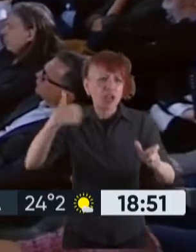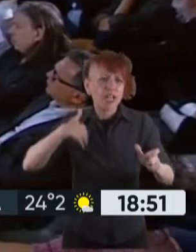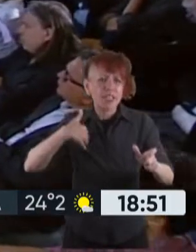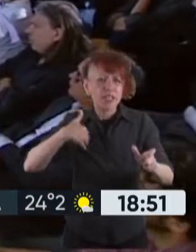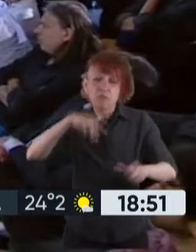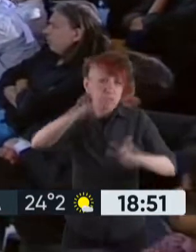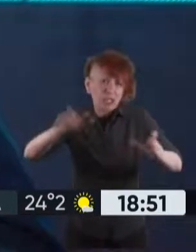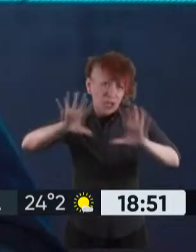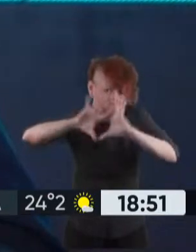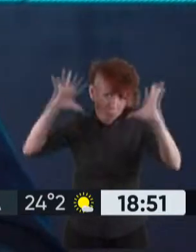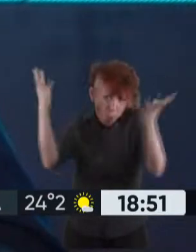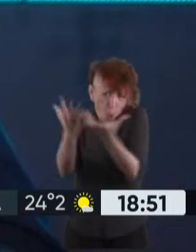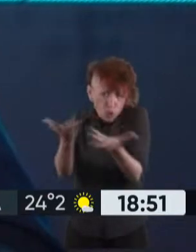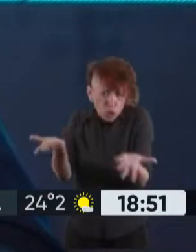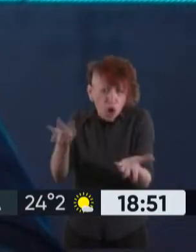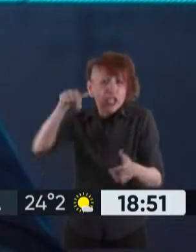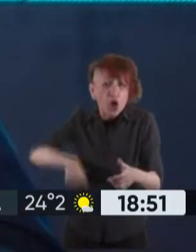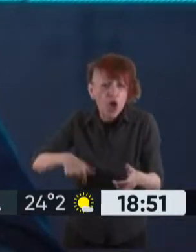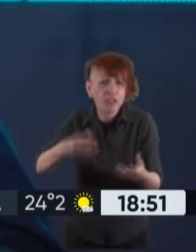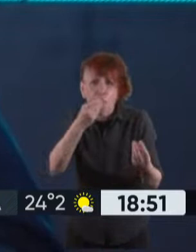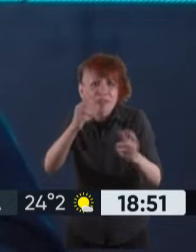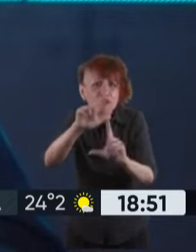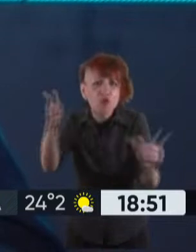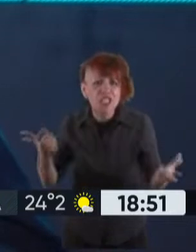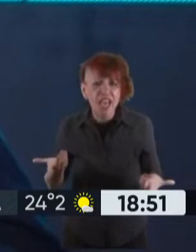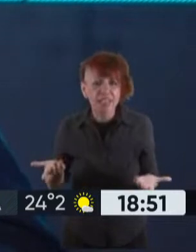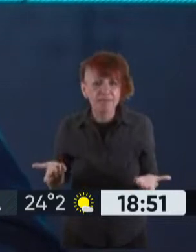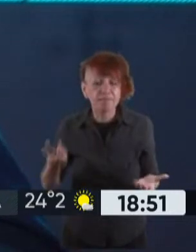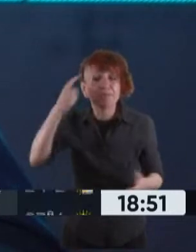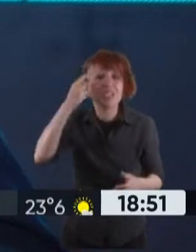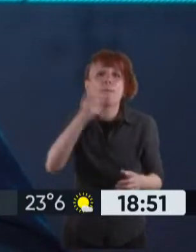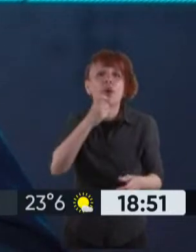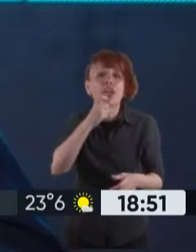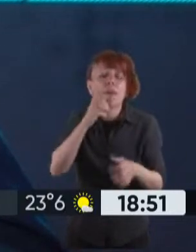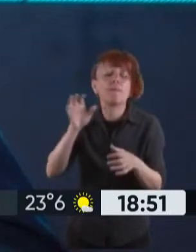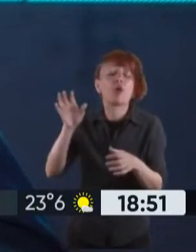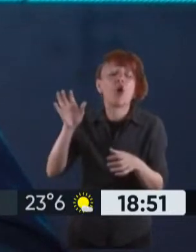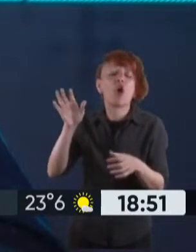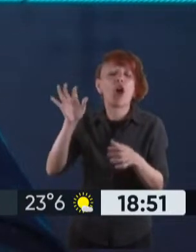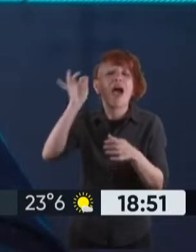habitantes de este mundo que hoy están sufriendo hambre. Piensen en África.